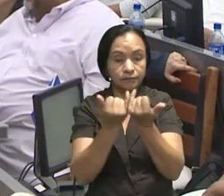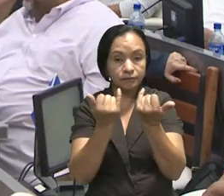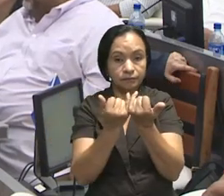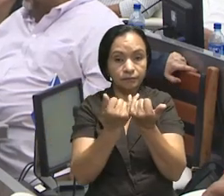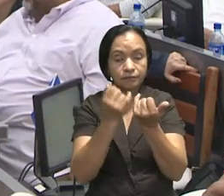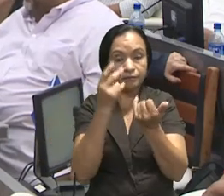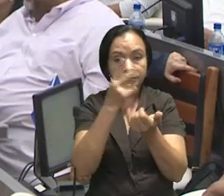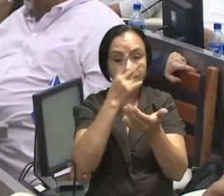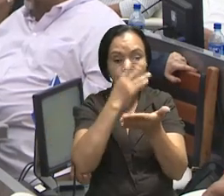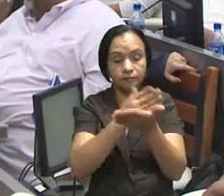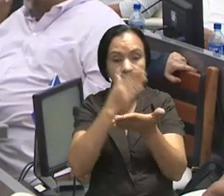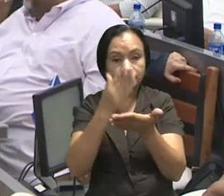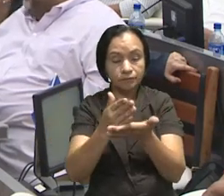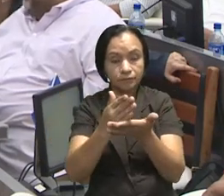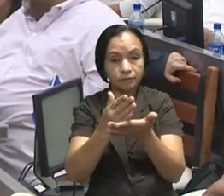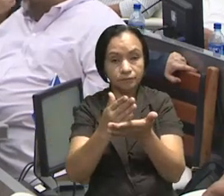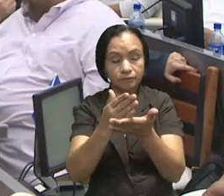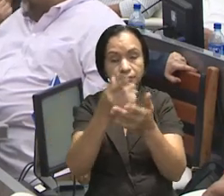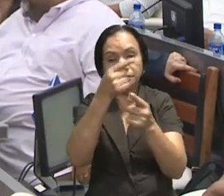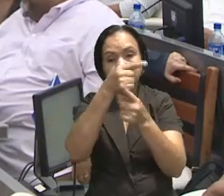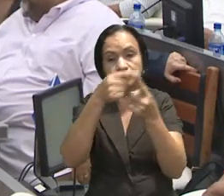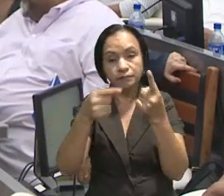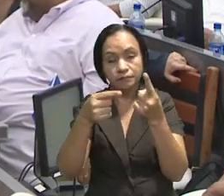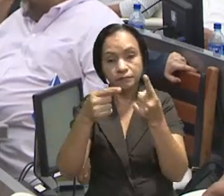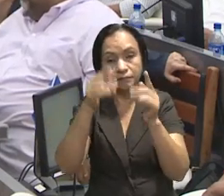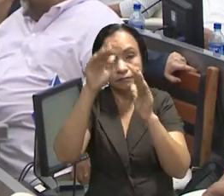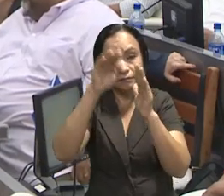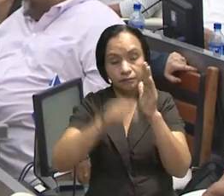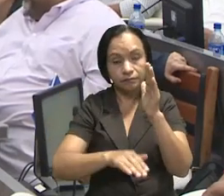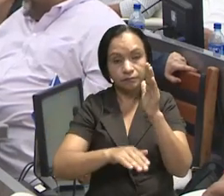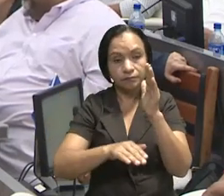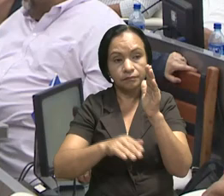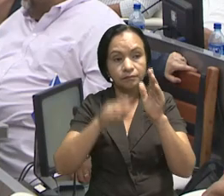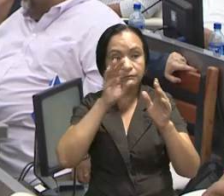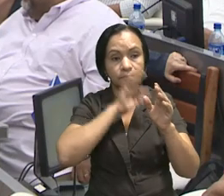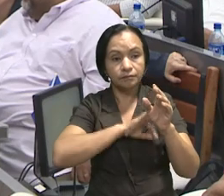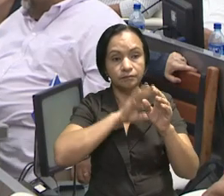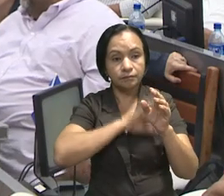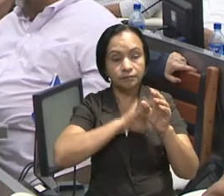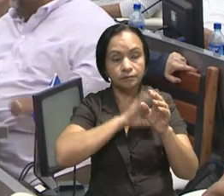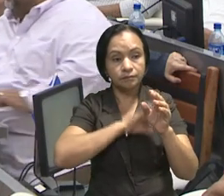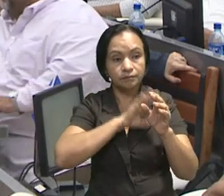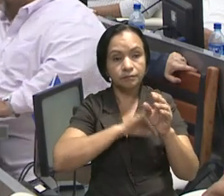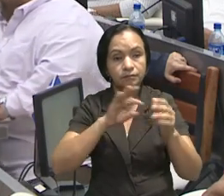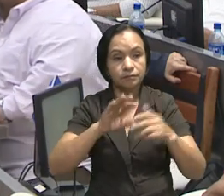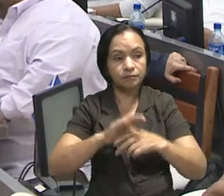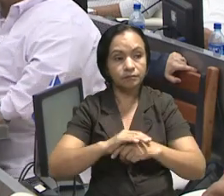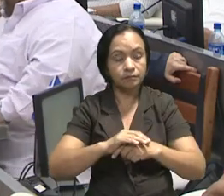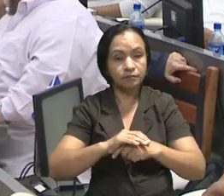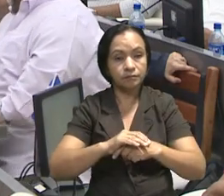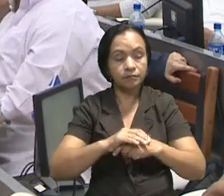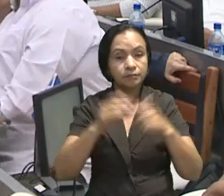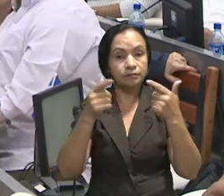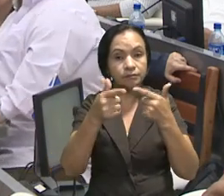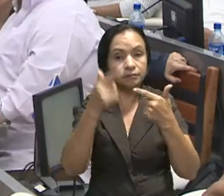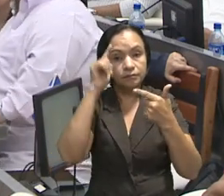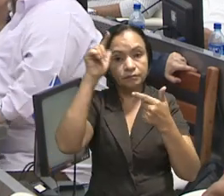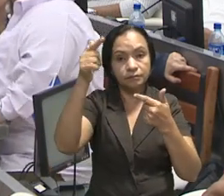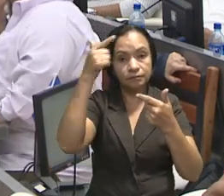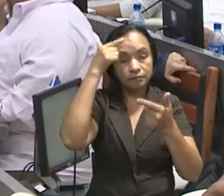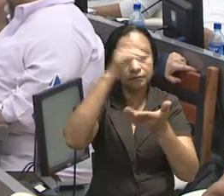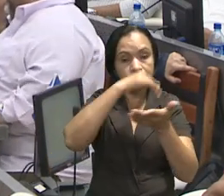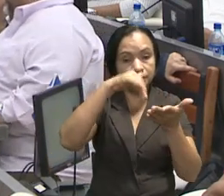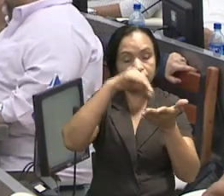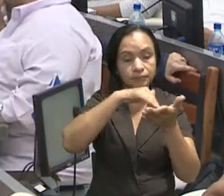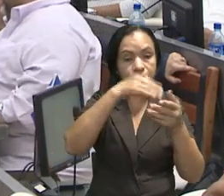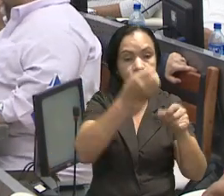de 2.5 veces, ni menor al del salario mínimo para el sector gobierno central